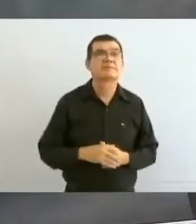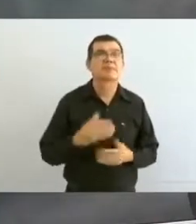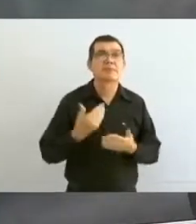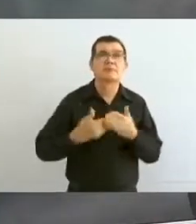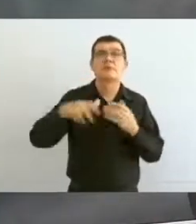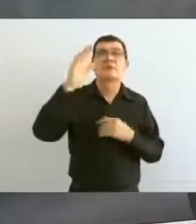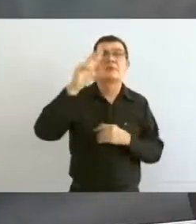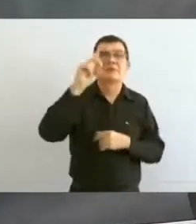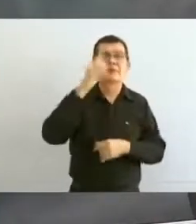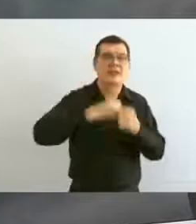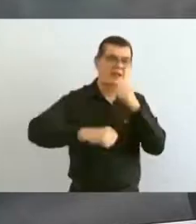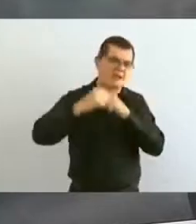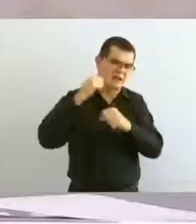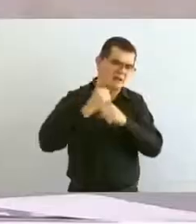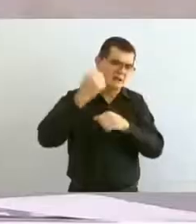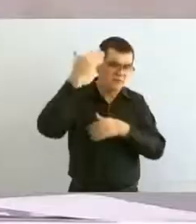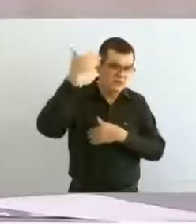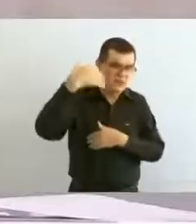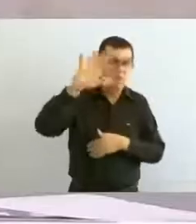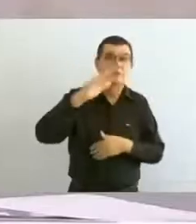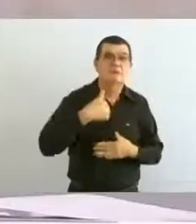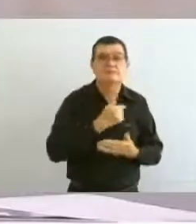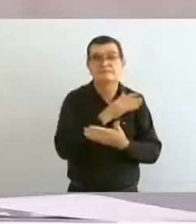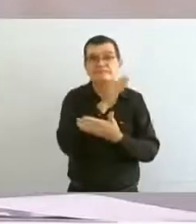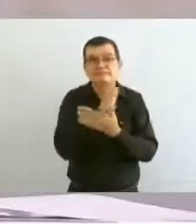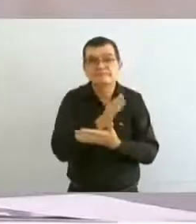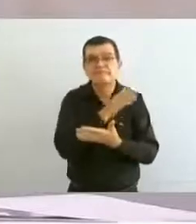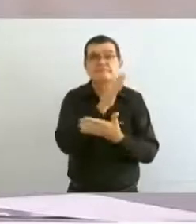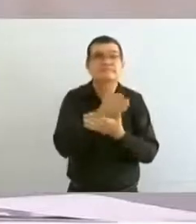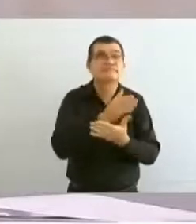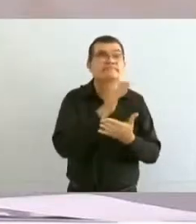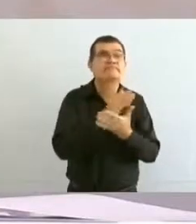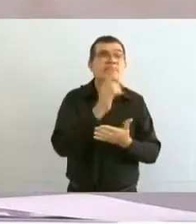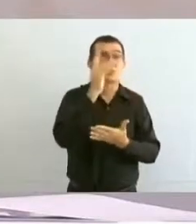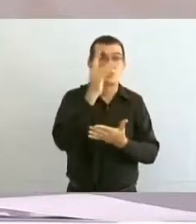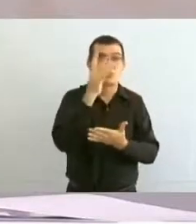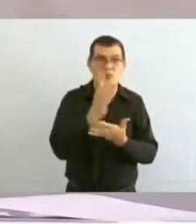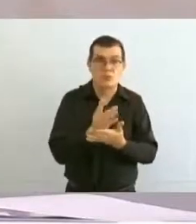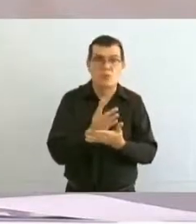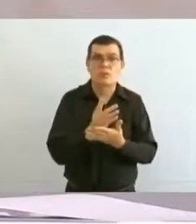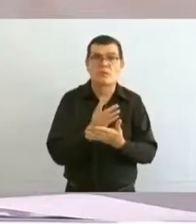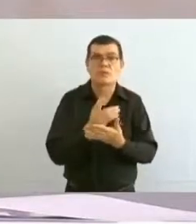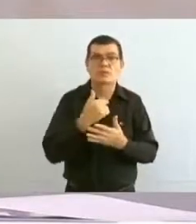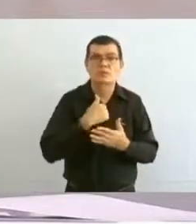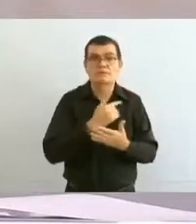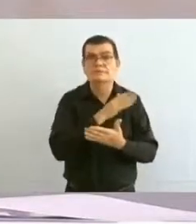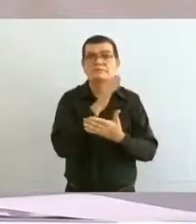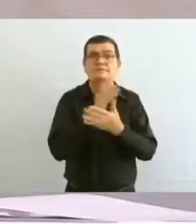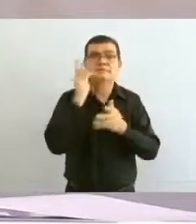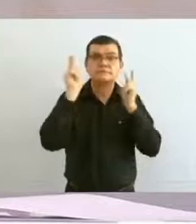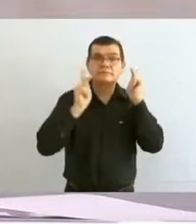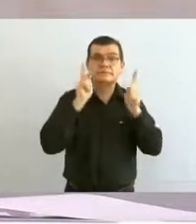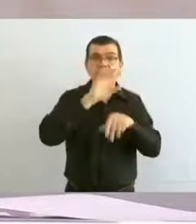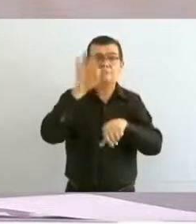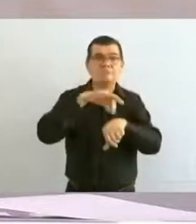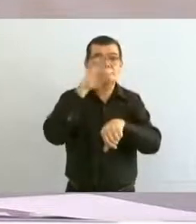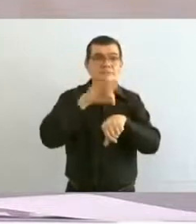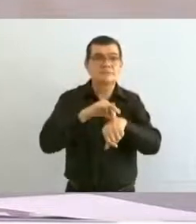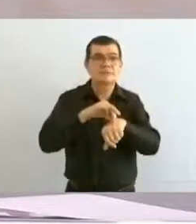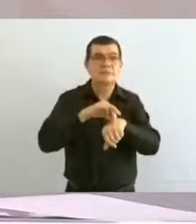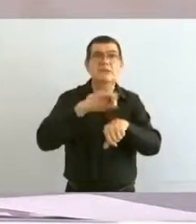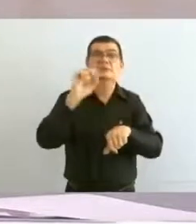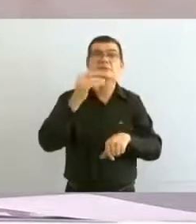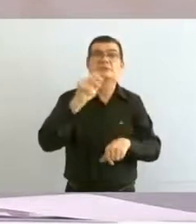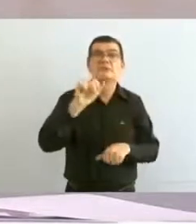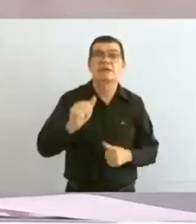desde hace más de 30 años. Y no sólo Chilpancingo, Chilpa,